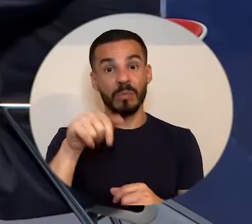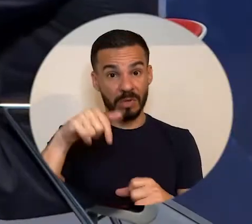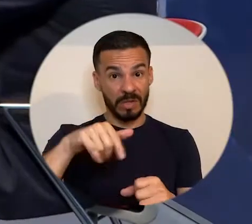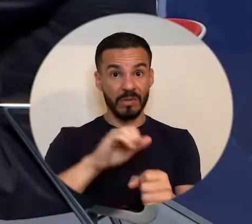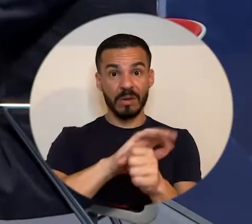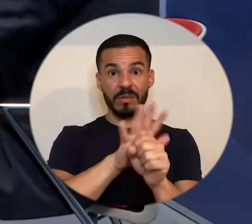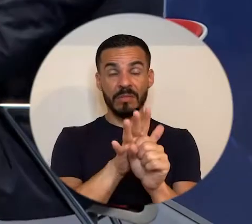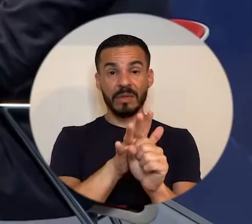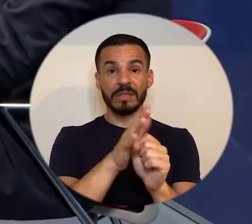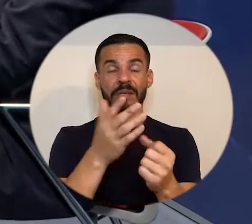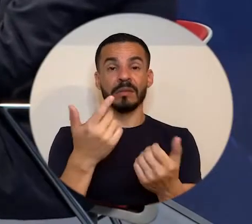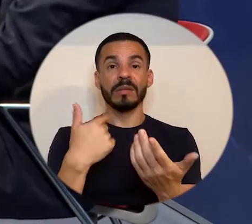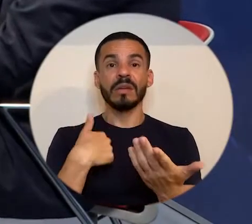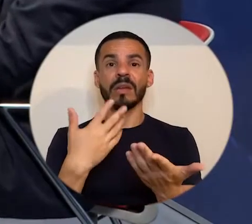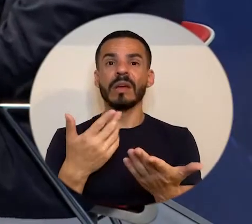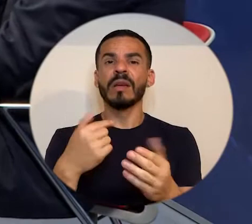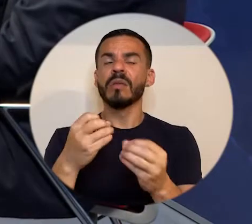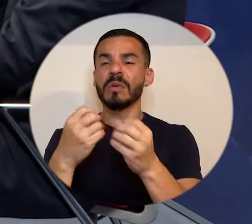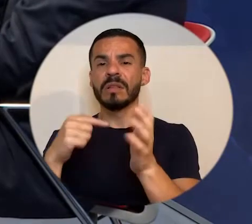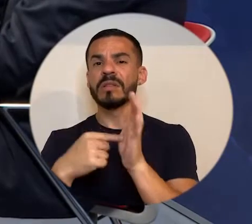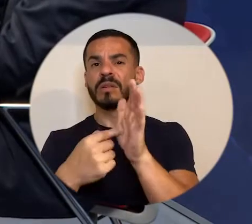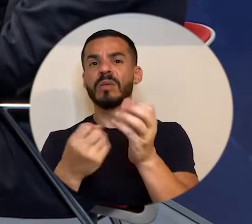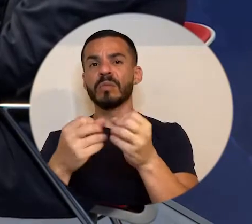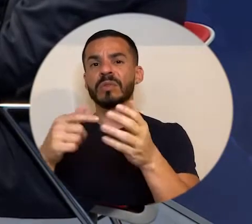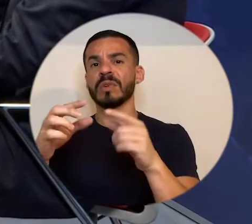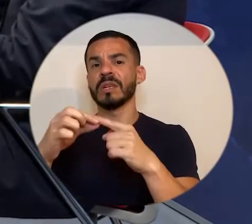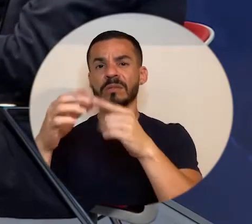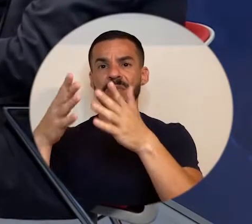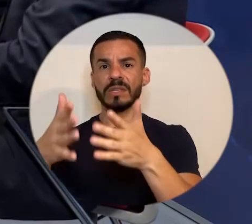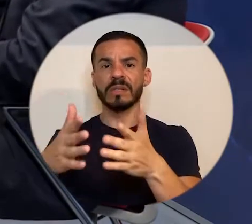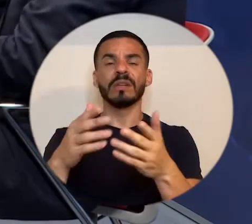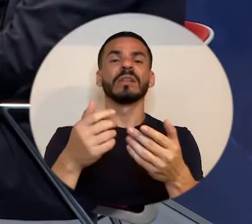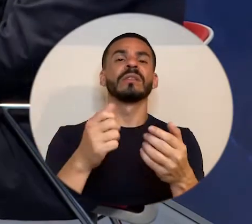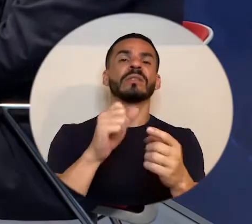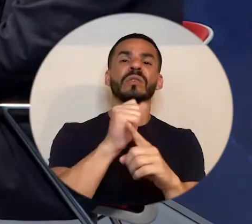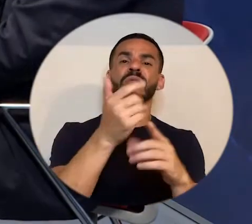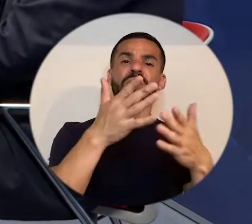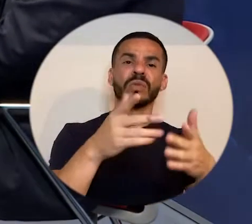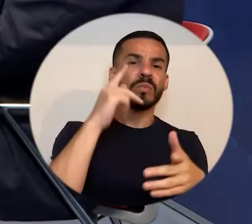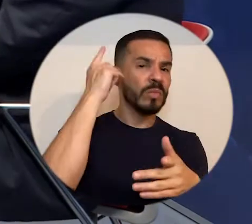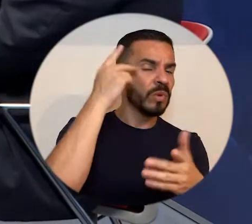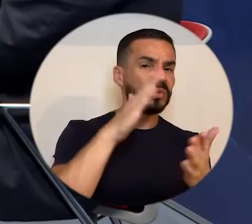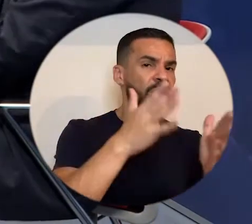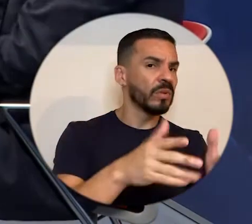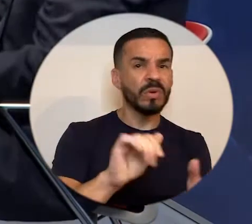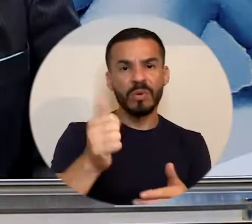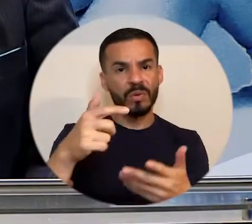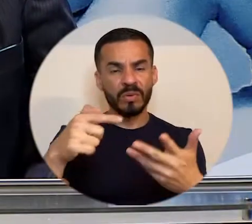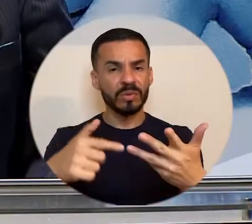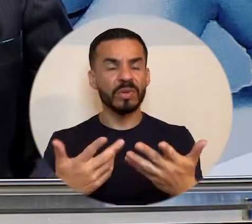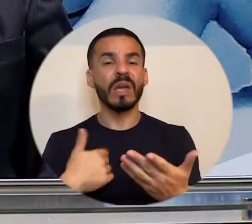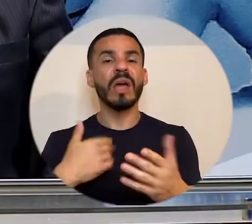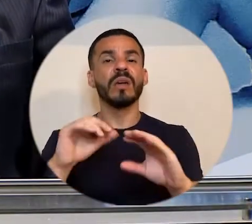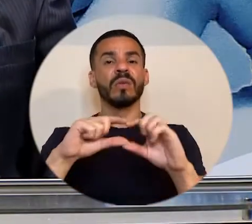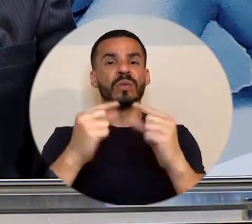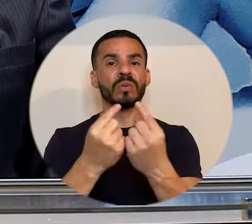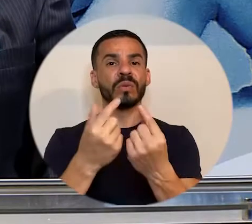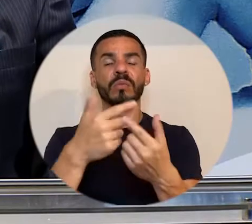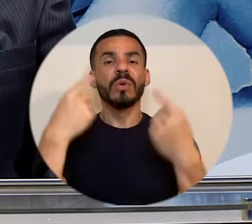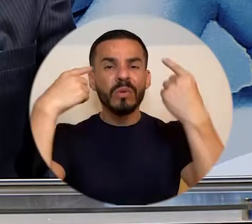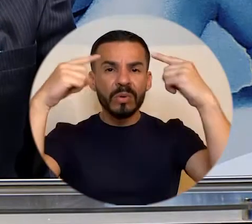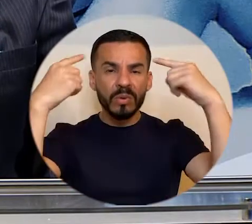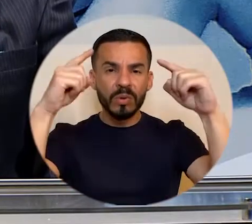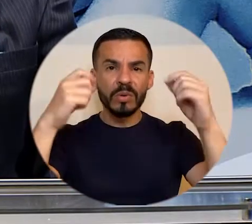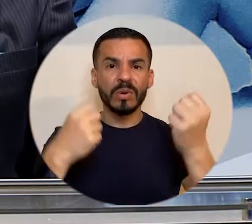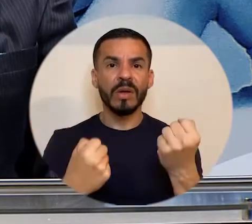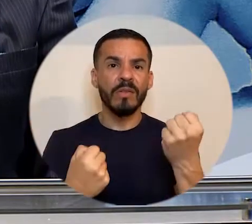porque en la pandemia, como han señalado una serie de especialistas, tanto economistas como sociólogos, politólogos y otros, es que hay un